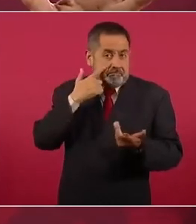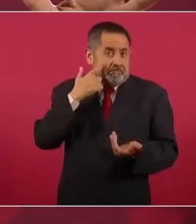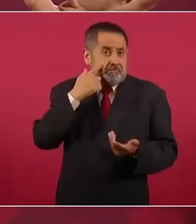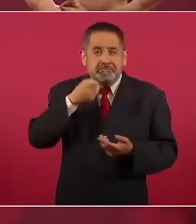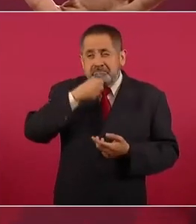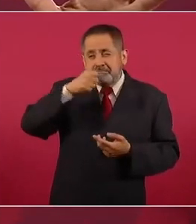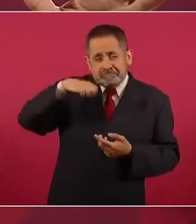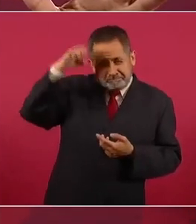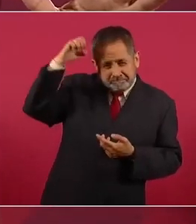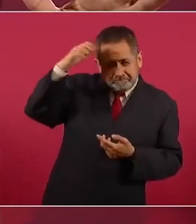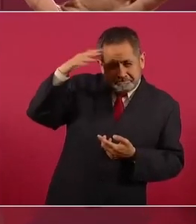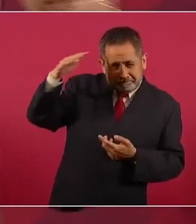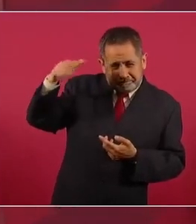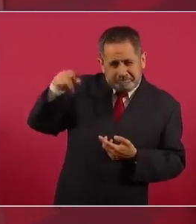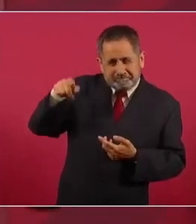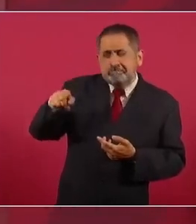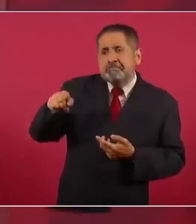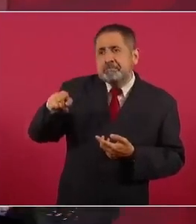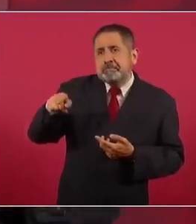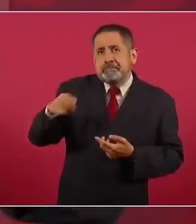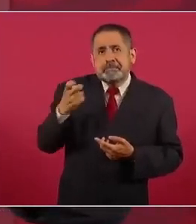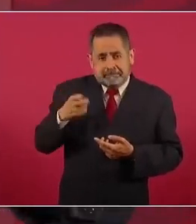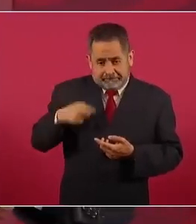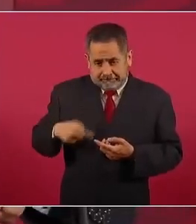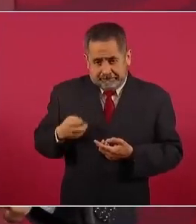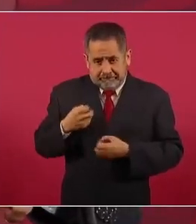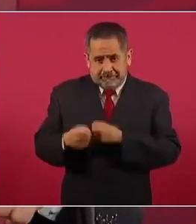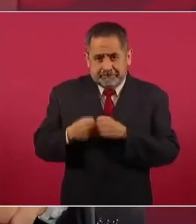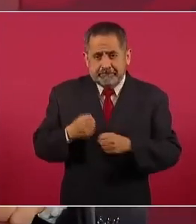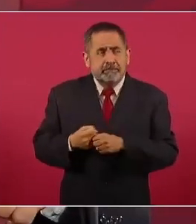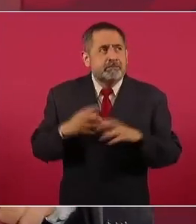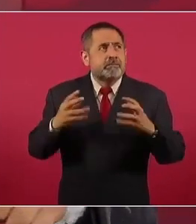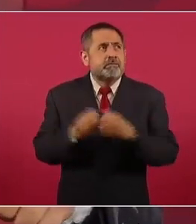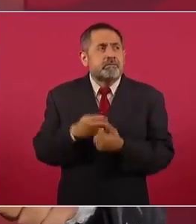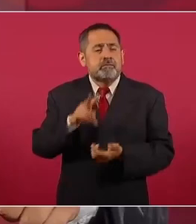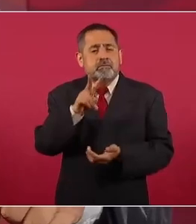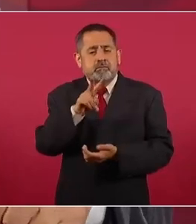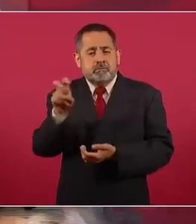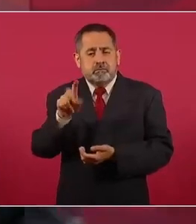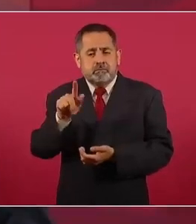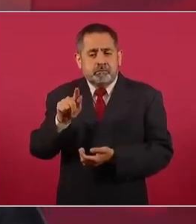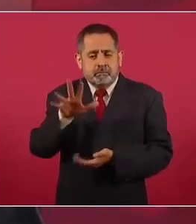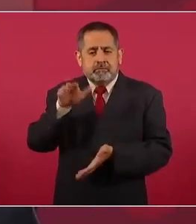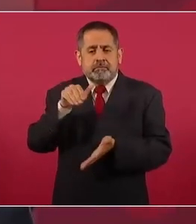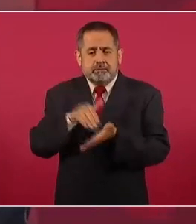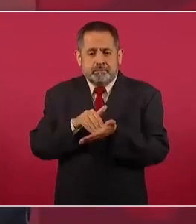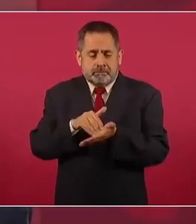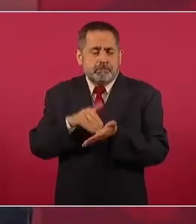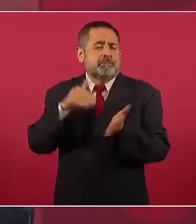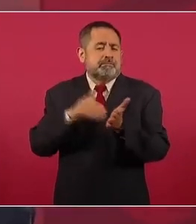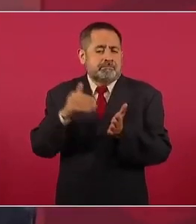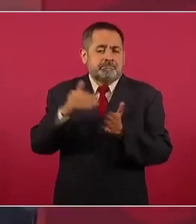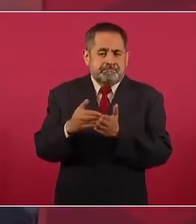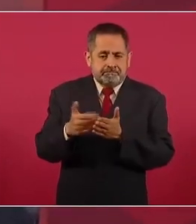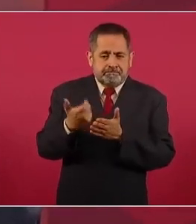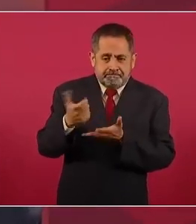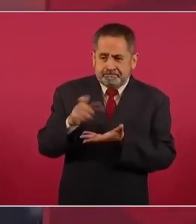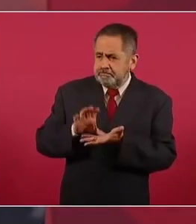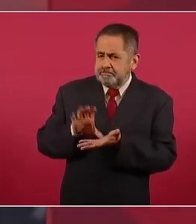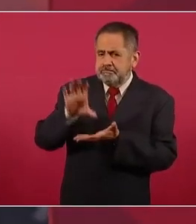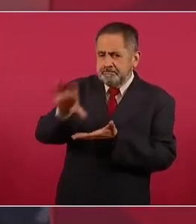mayores, para este año son 275 mil millones de